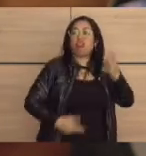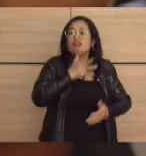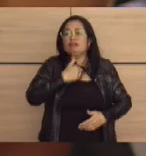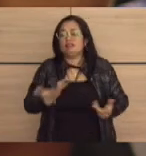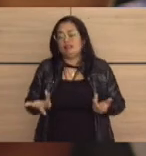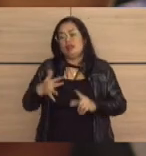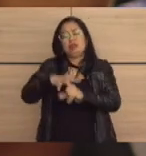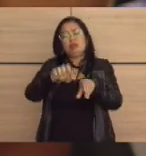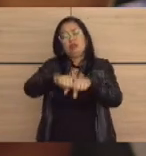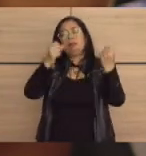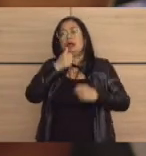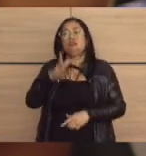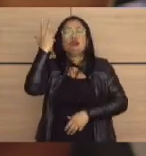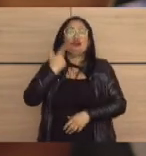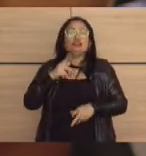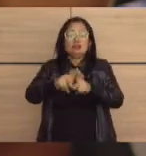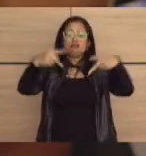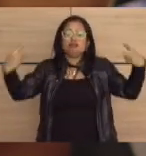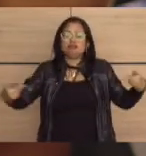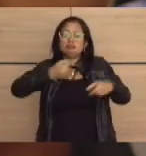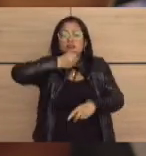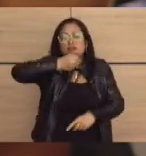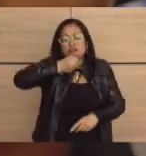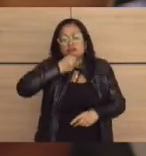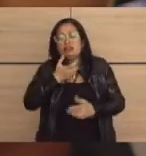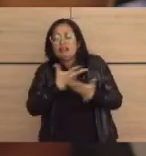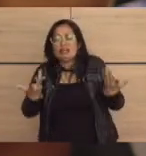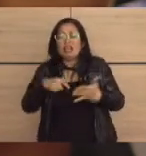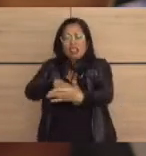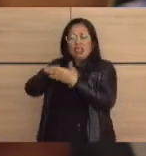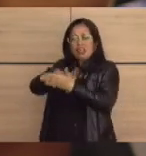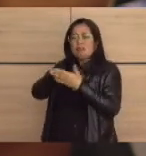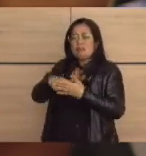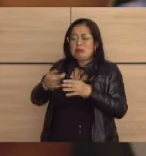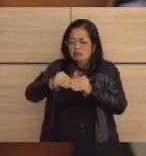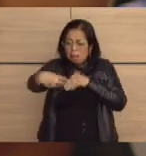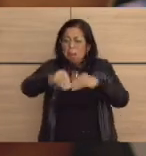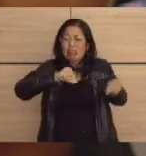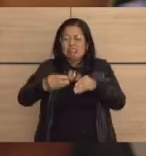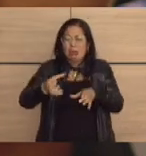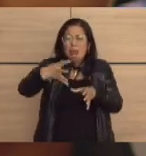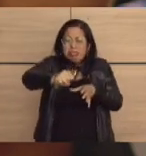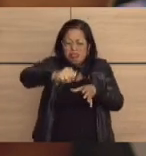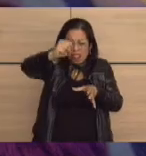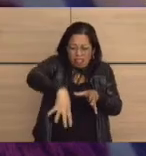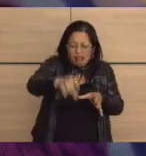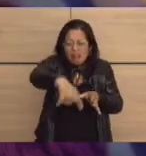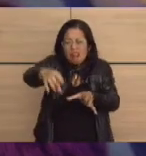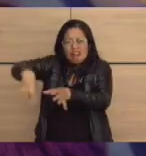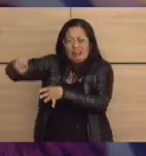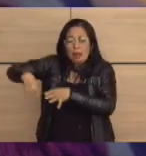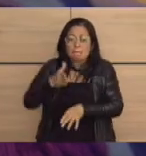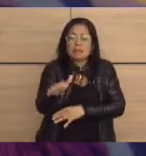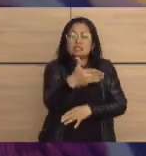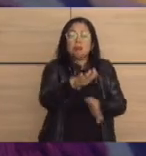los titulares de los periódicos nos dicen que ya hay más plásticos que peces en el océano. Algo va a haber que hacer y no será